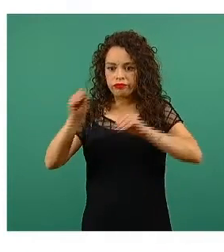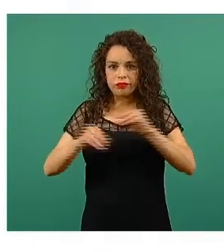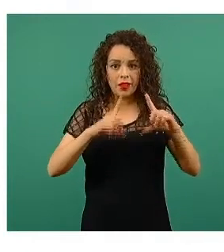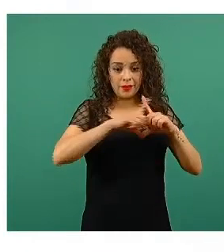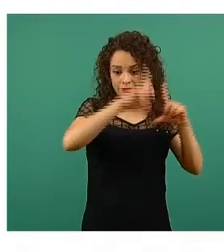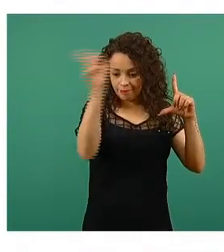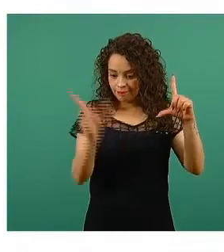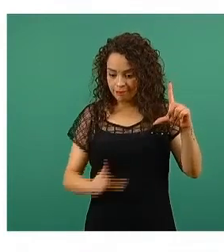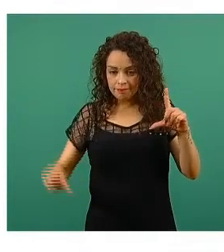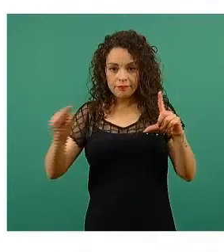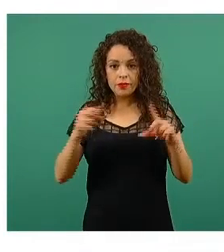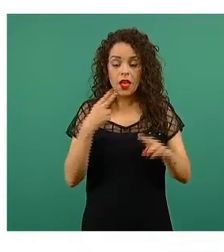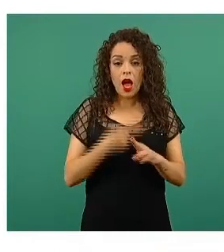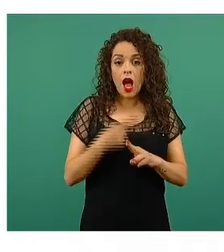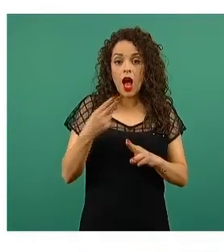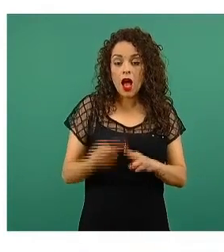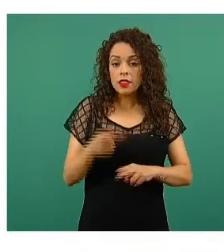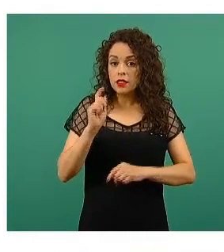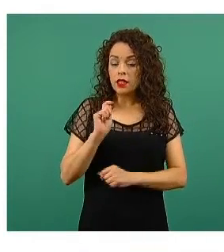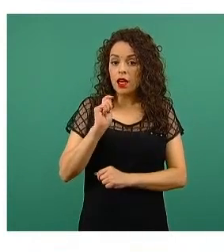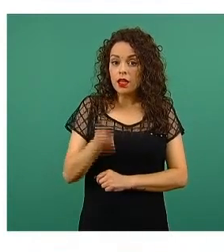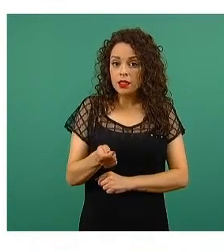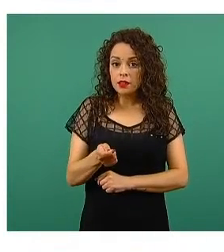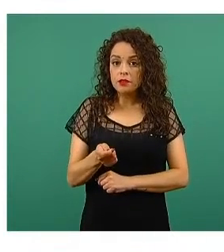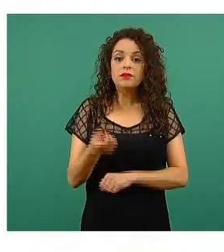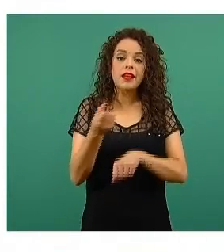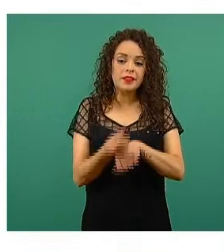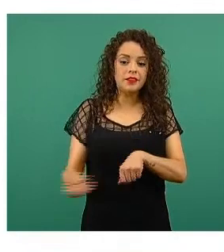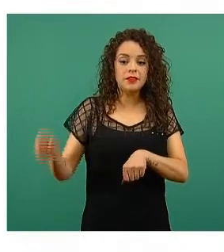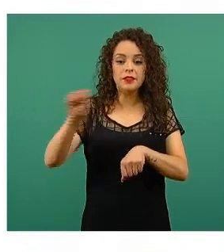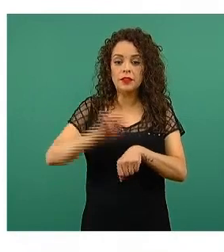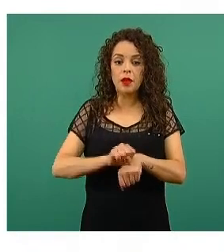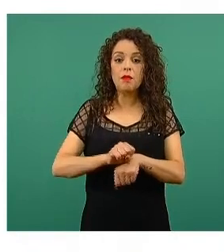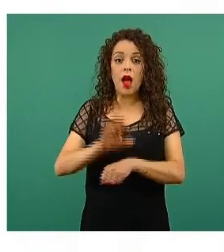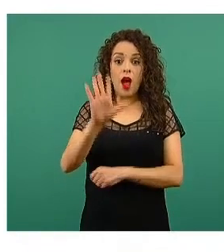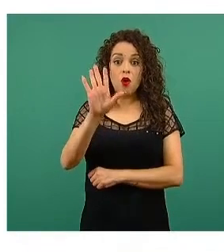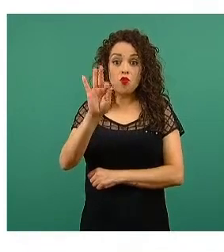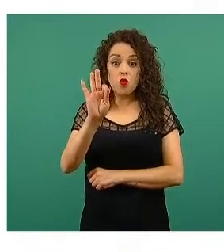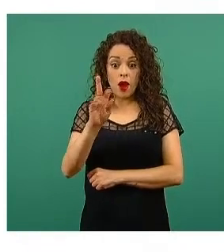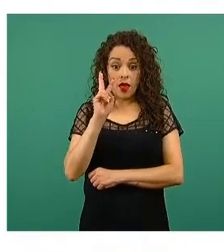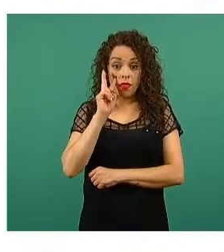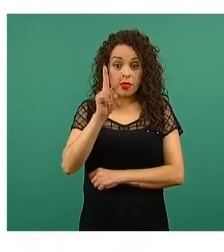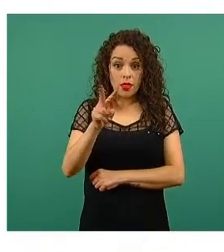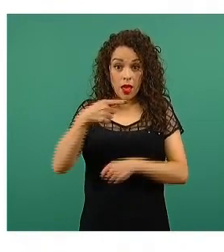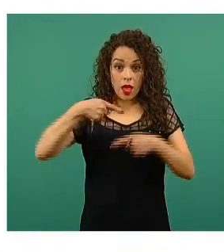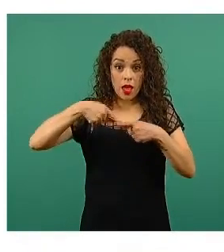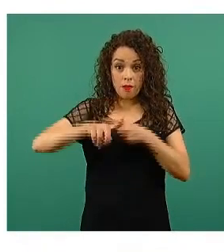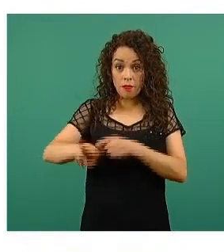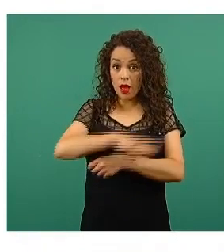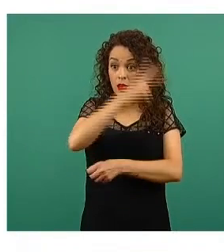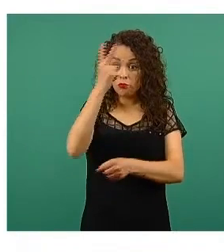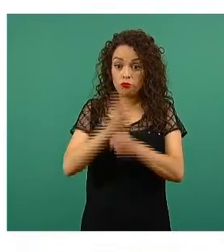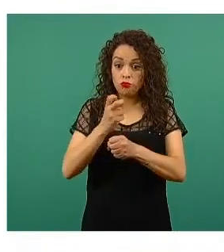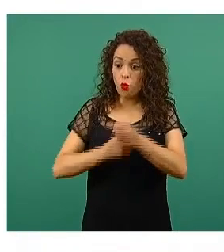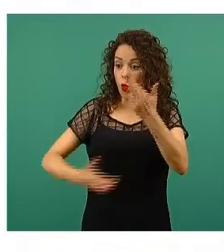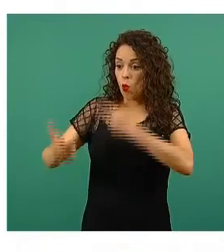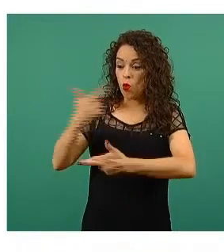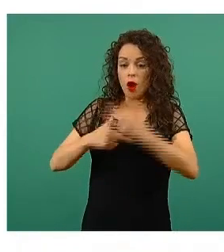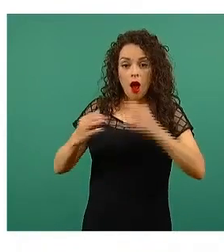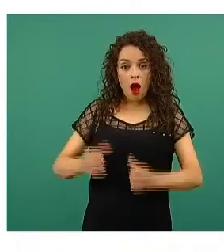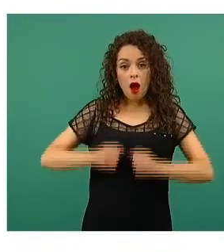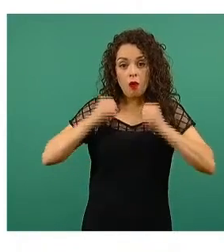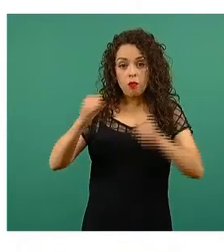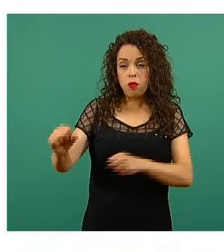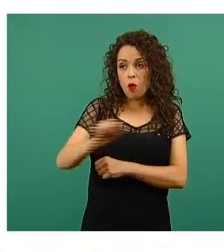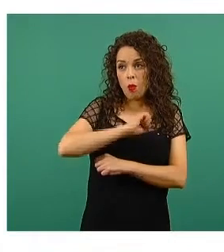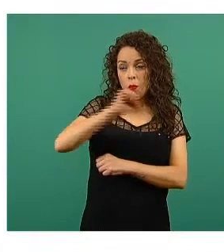República hasta llegar a la semana, por ejemplo, 40 y aquí empieza la segunda ola. Y entonces empiezan